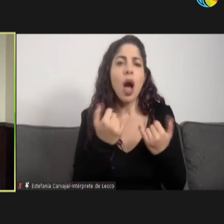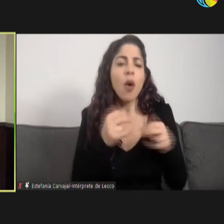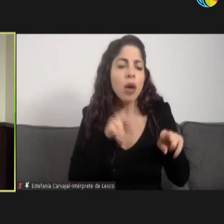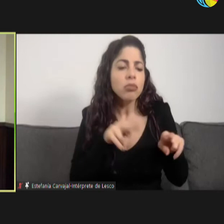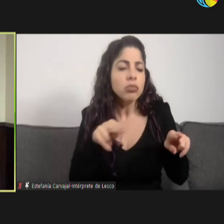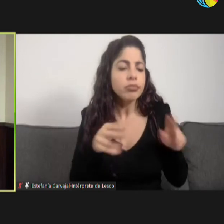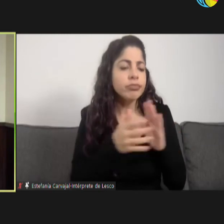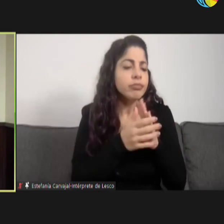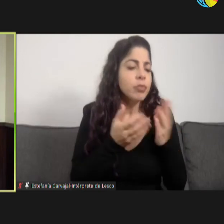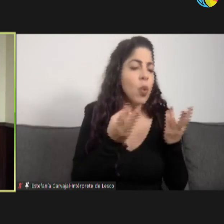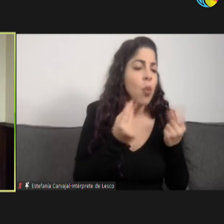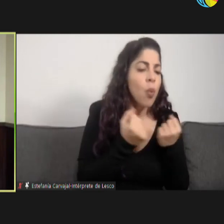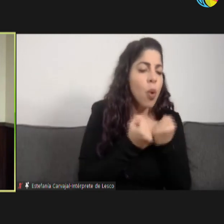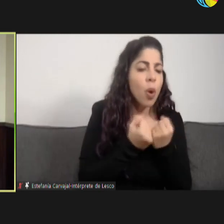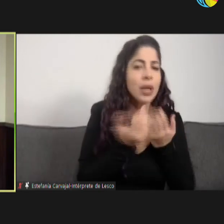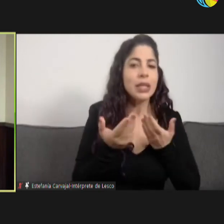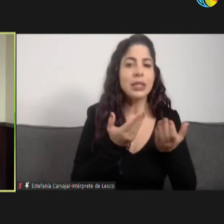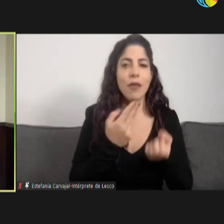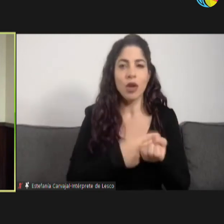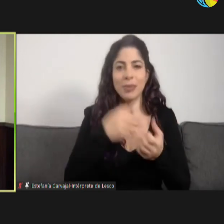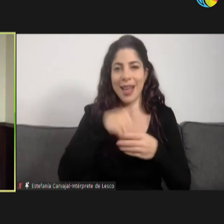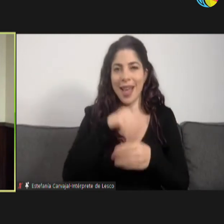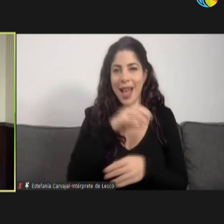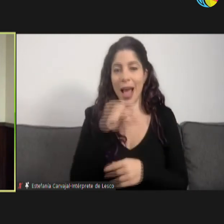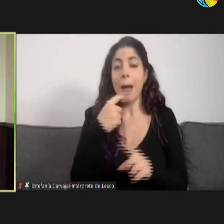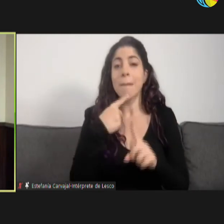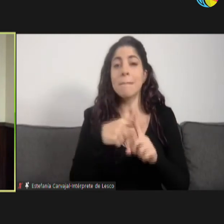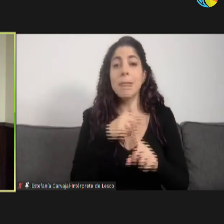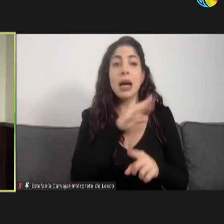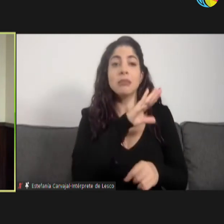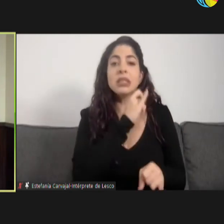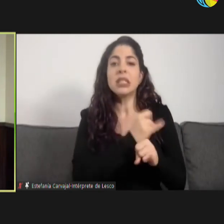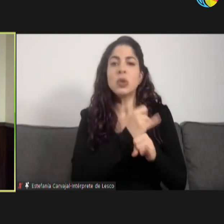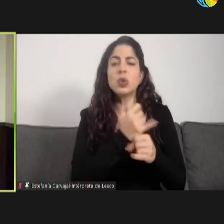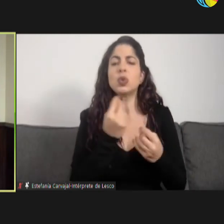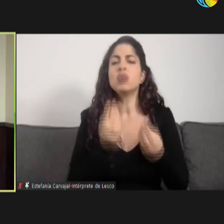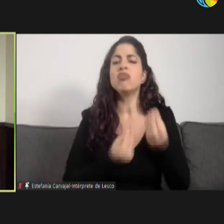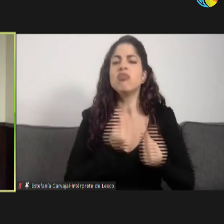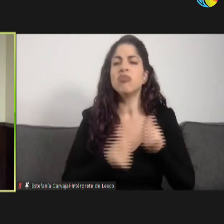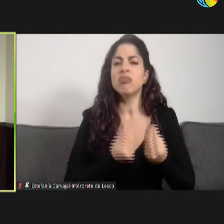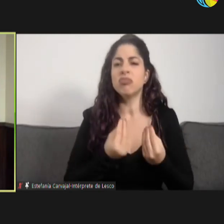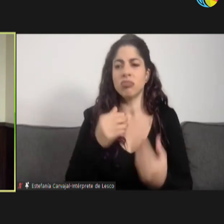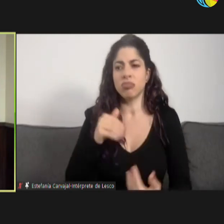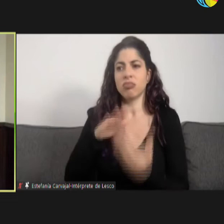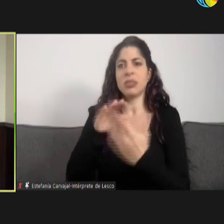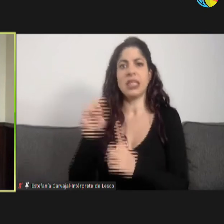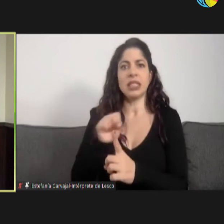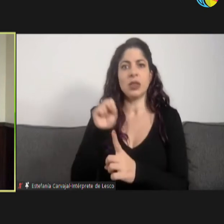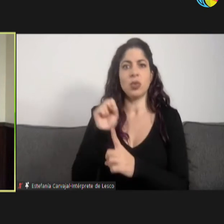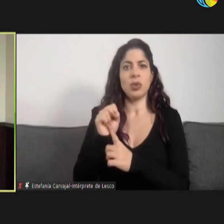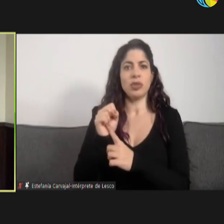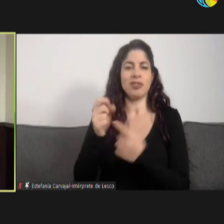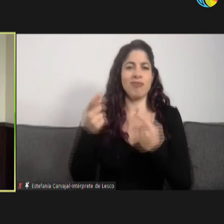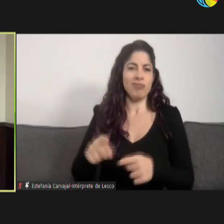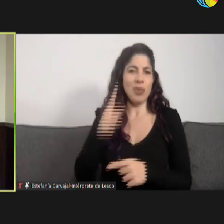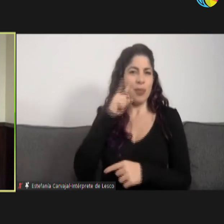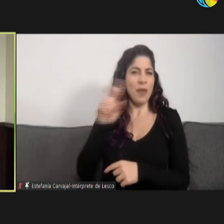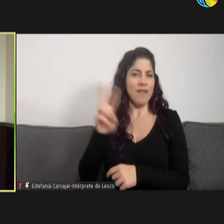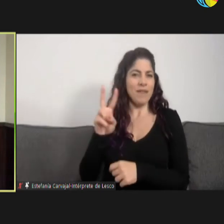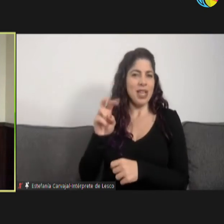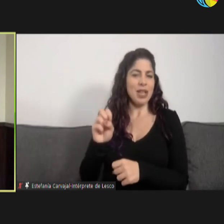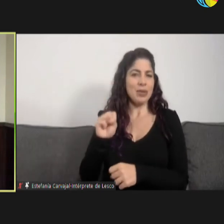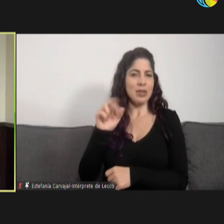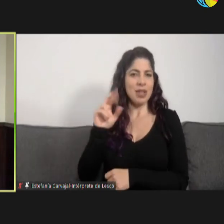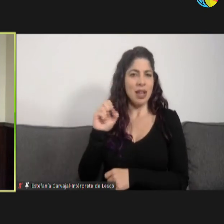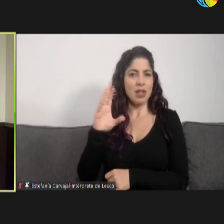servicios hospitalarios de la Caja y las acciones que toma la institución de frente a la situación provocada por el virus del SARS-CoV-2. Muy buenas